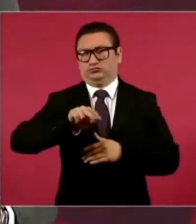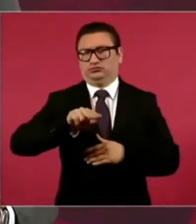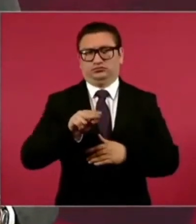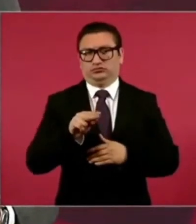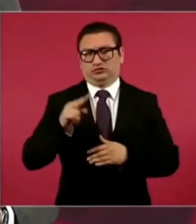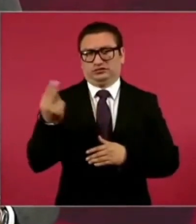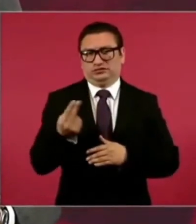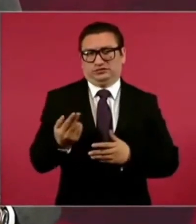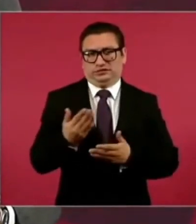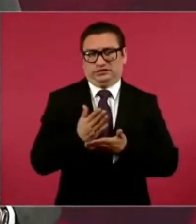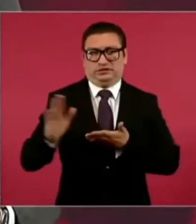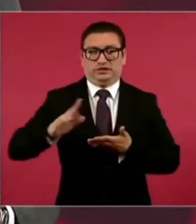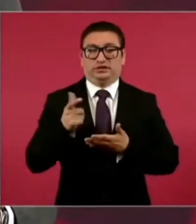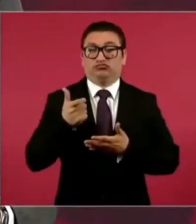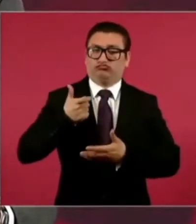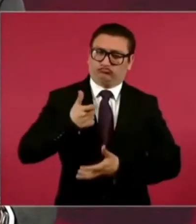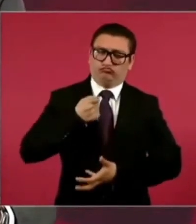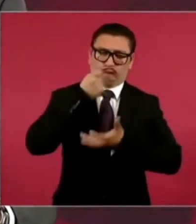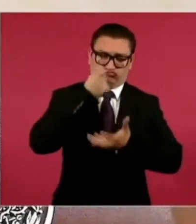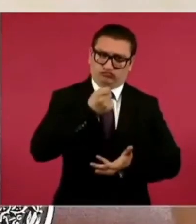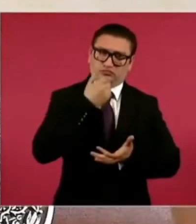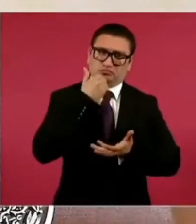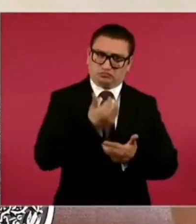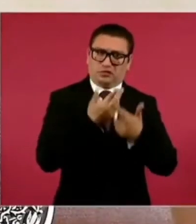pues el presupuesto rinde.